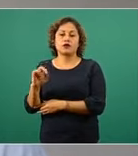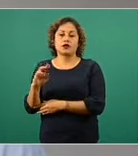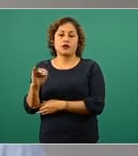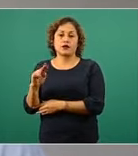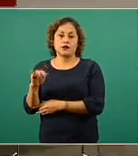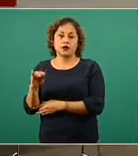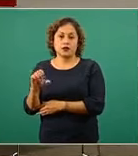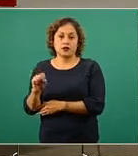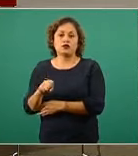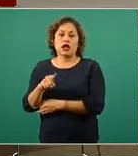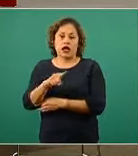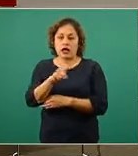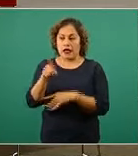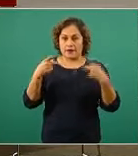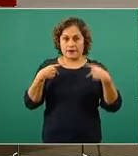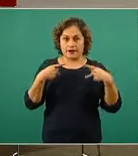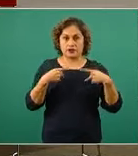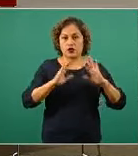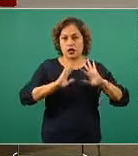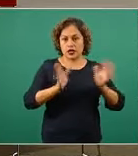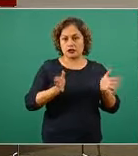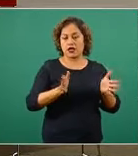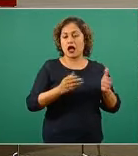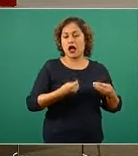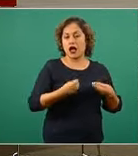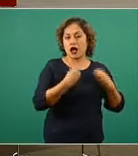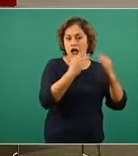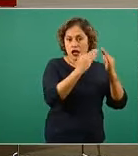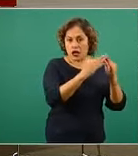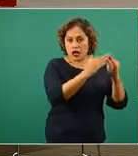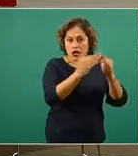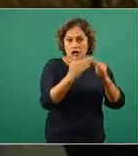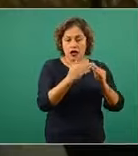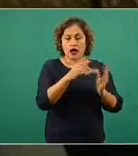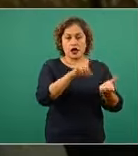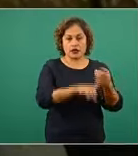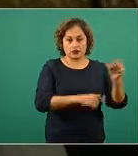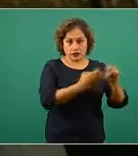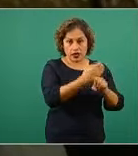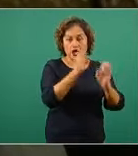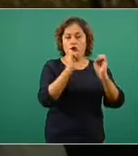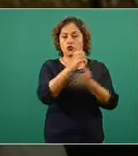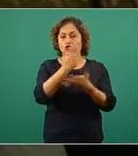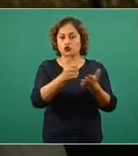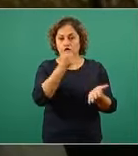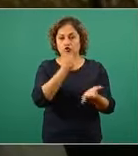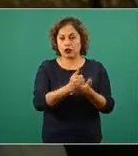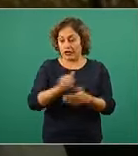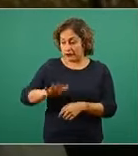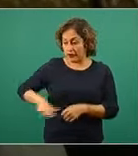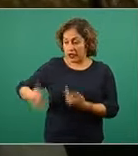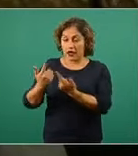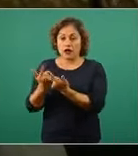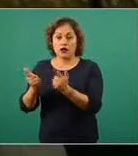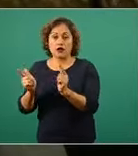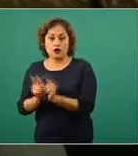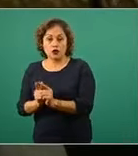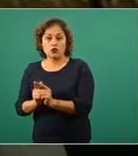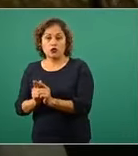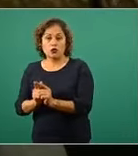sus ciudades, estas personas, al residir en esa localidad o en esa ciudad donde fue definido que se va a aplicar